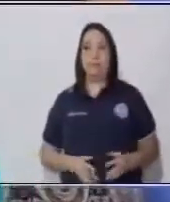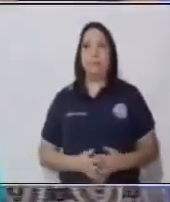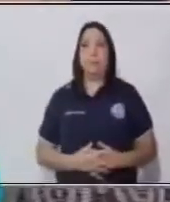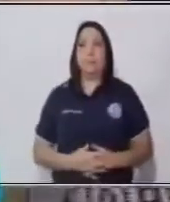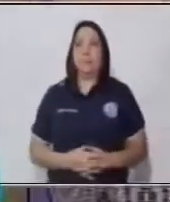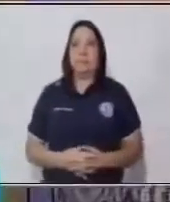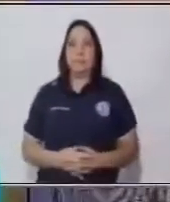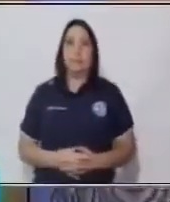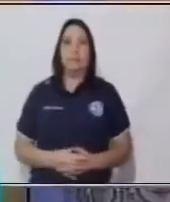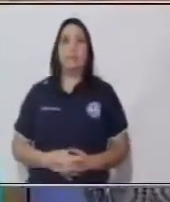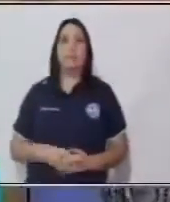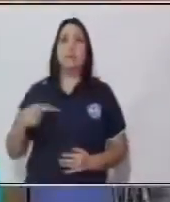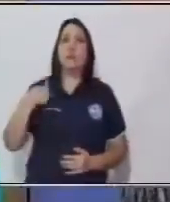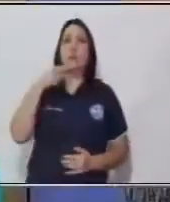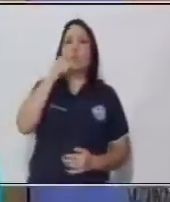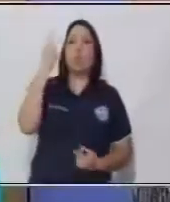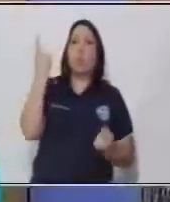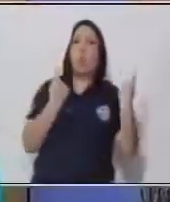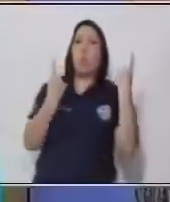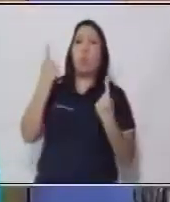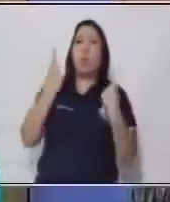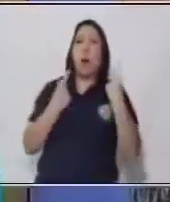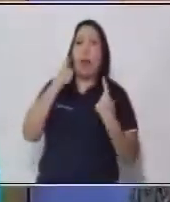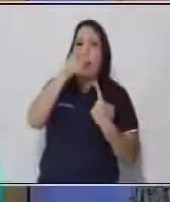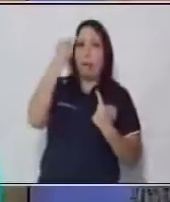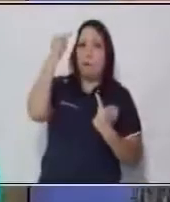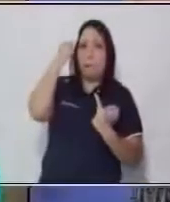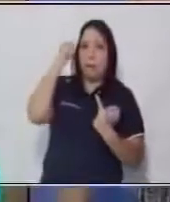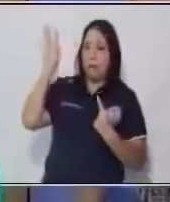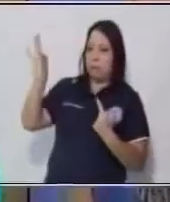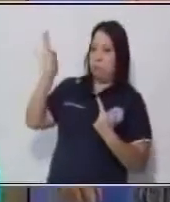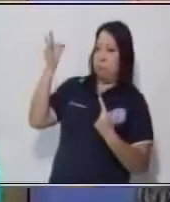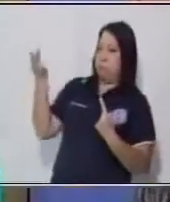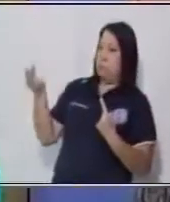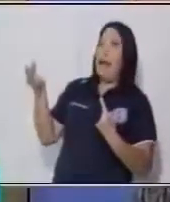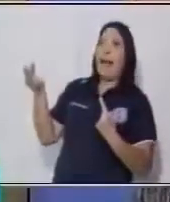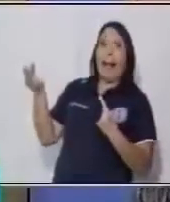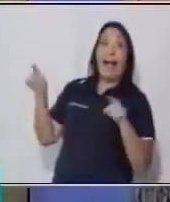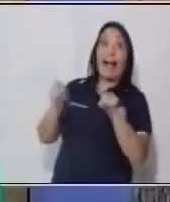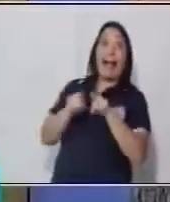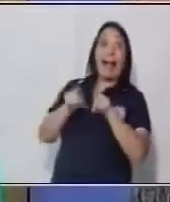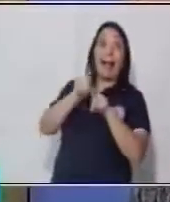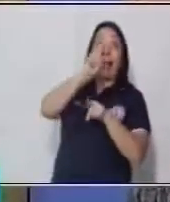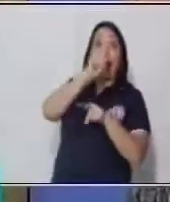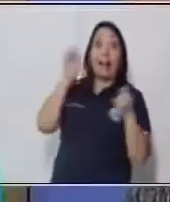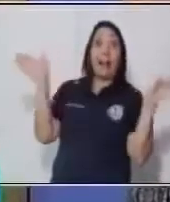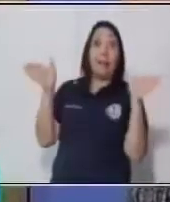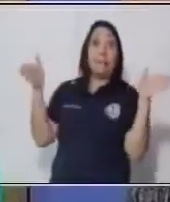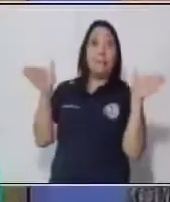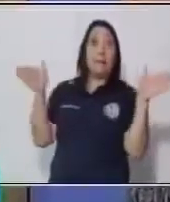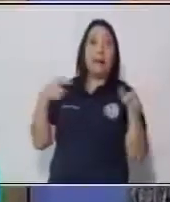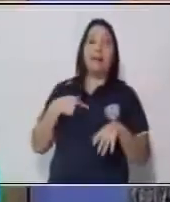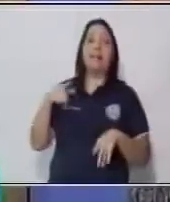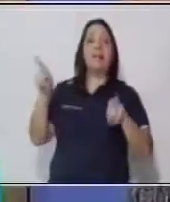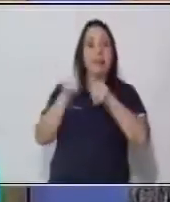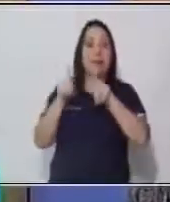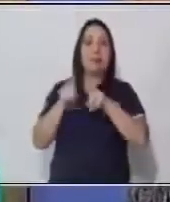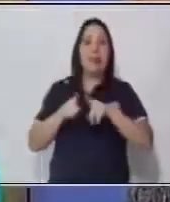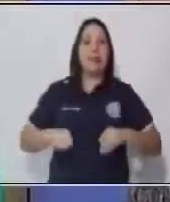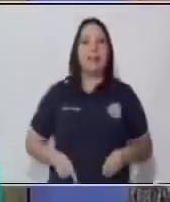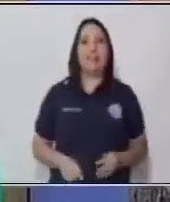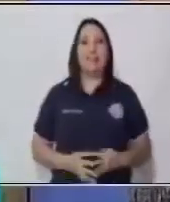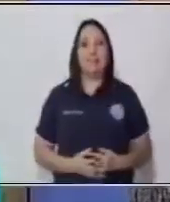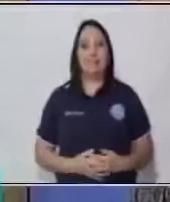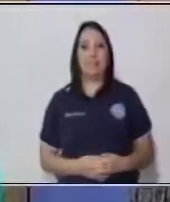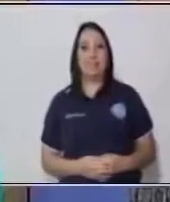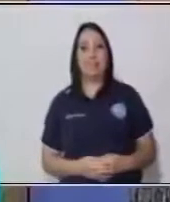en uno de estos. ¿Cuál creen dónde puede estar acá esta imagen? En el cual nosotros podemos encontrar la